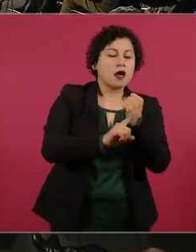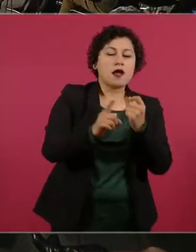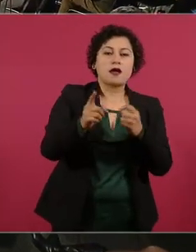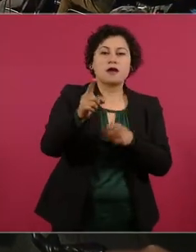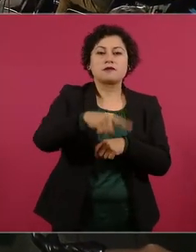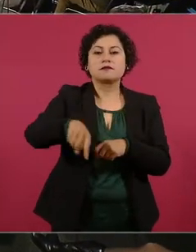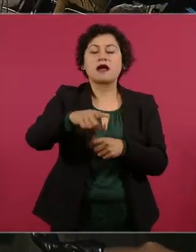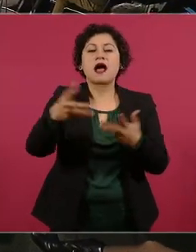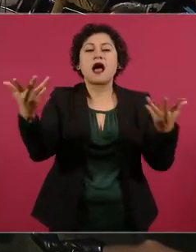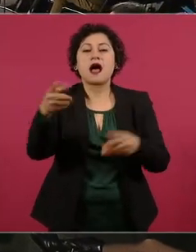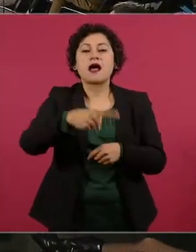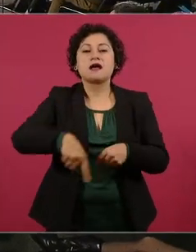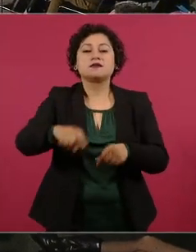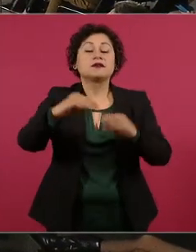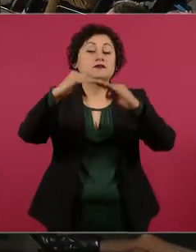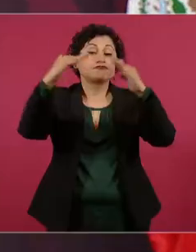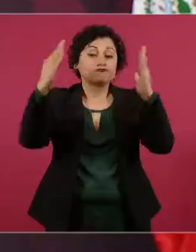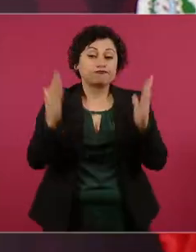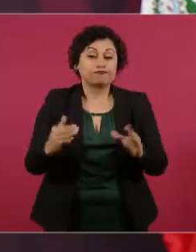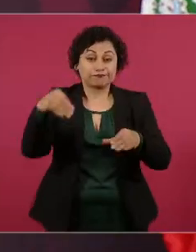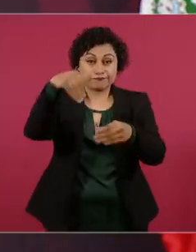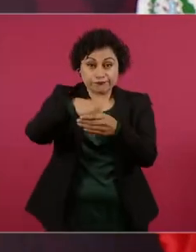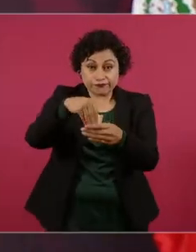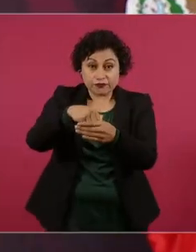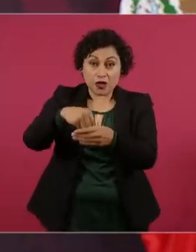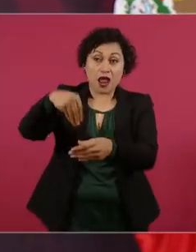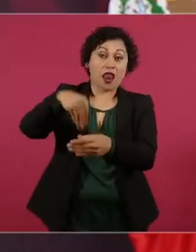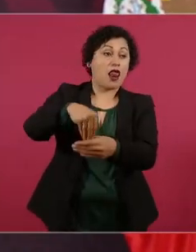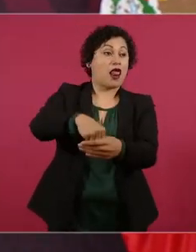que no haya apagones cuando están contando.